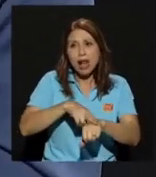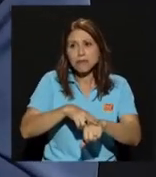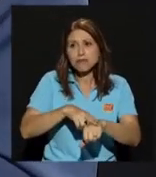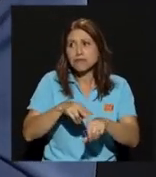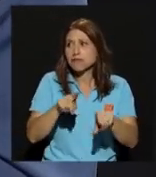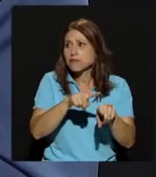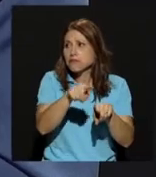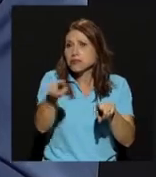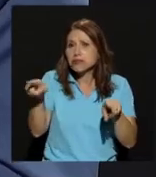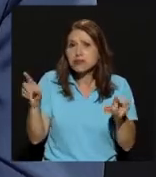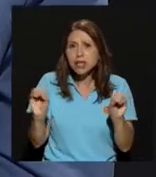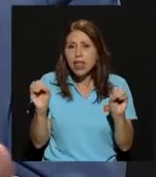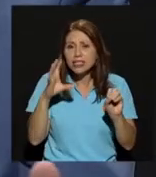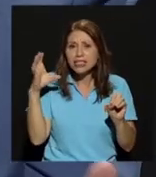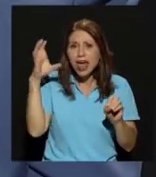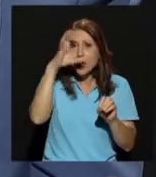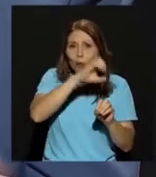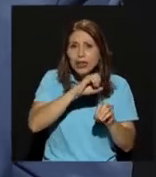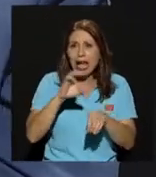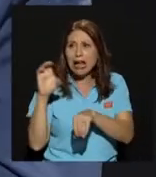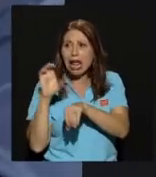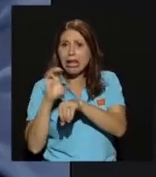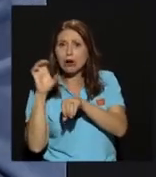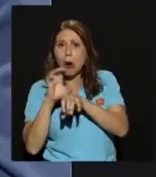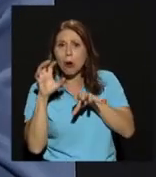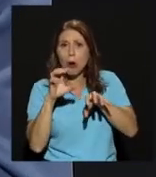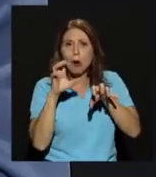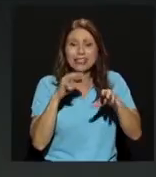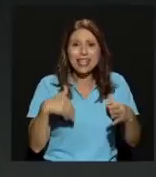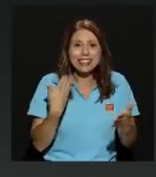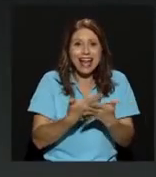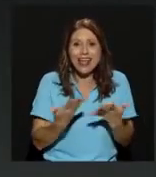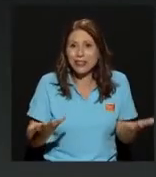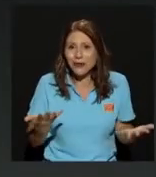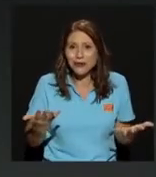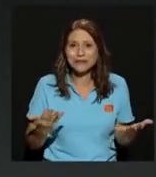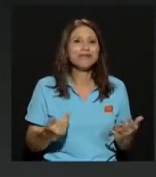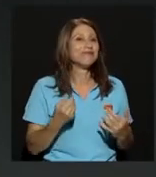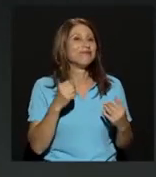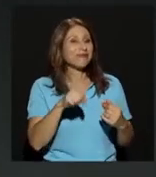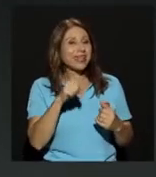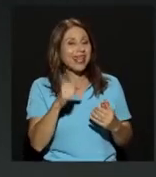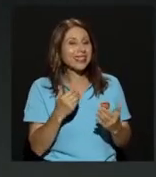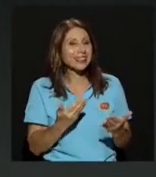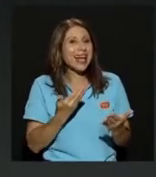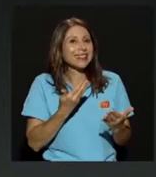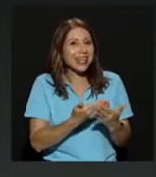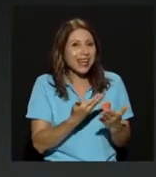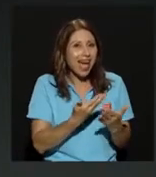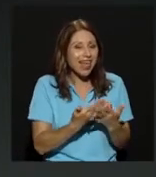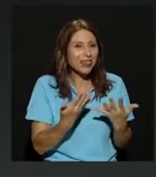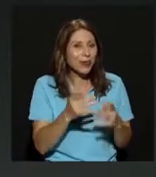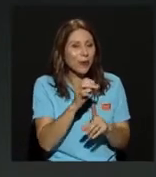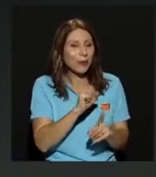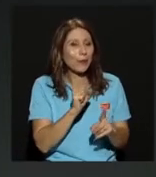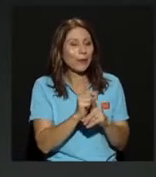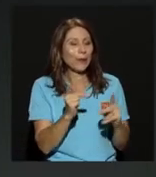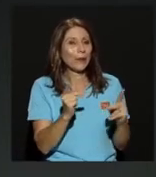se está dando cuenta que el coco está llegando ahora y yo estoy llegando y